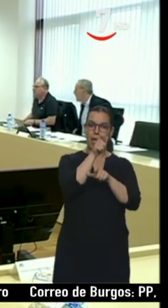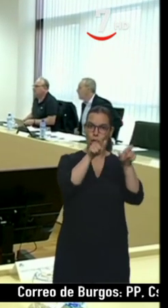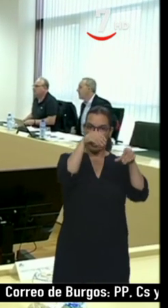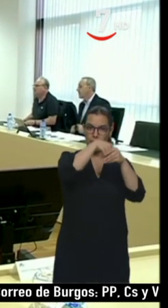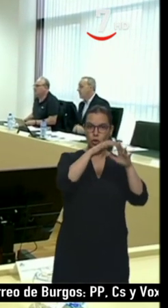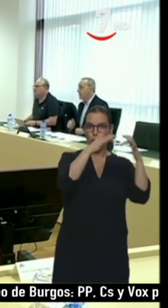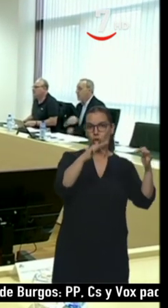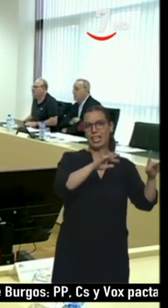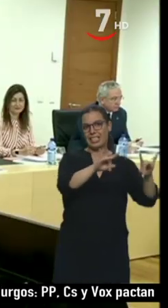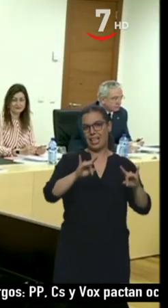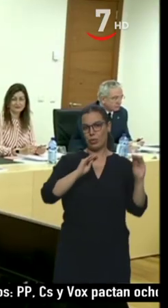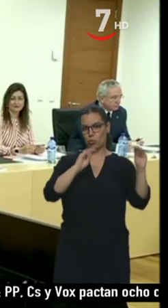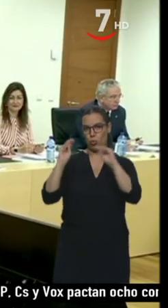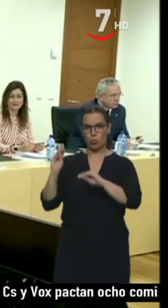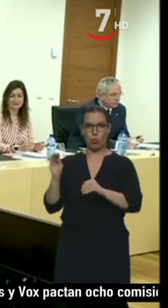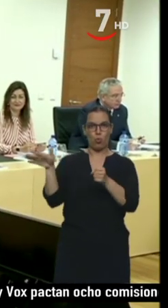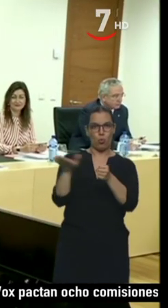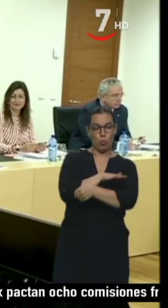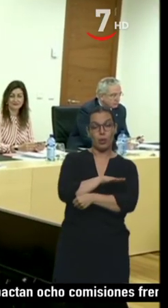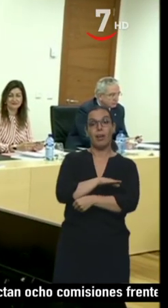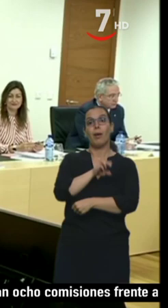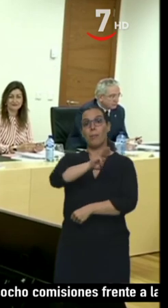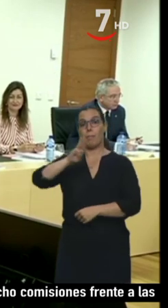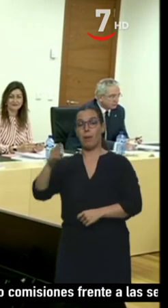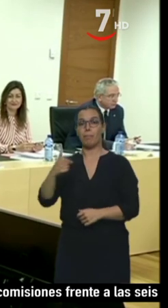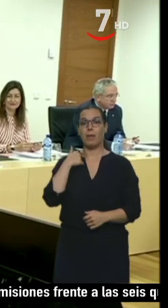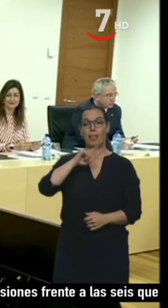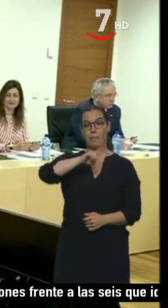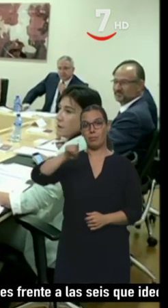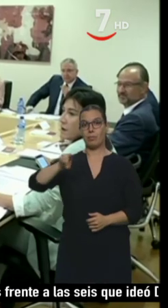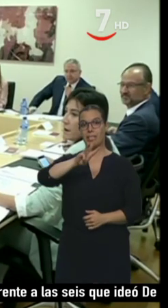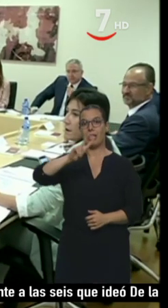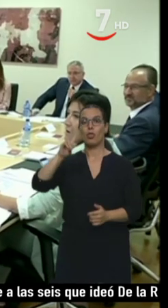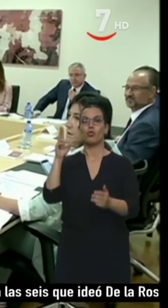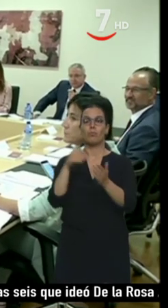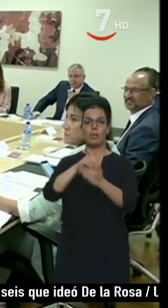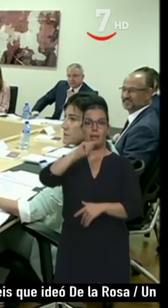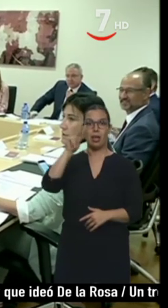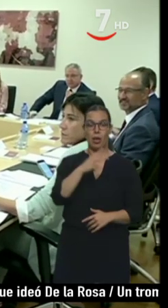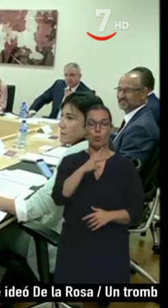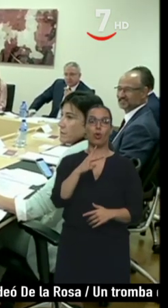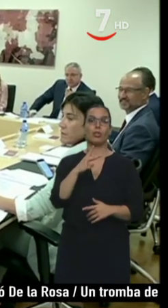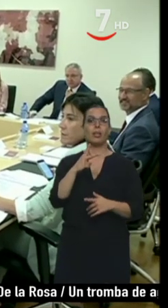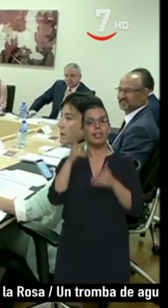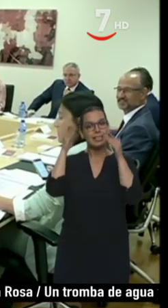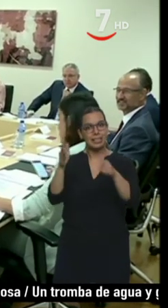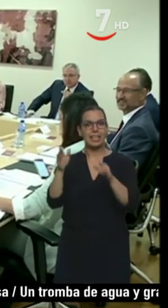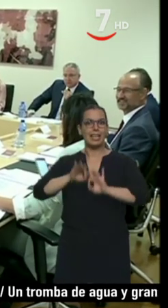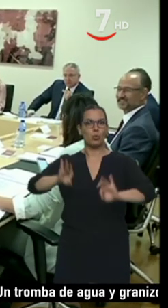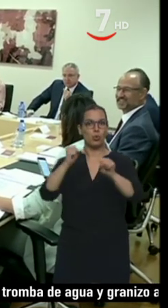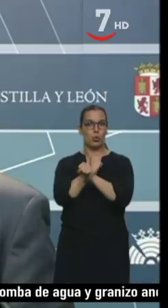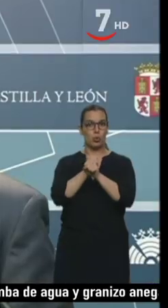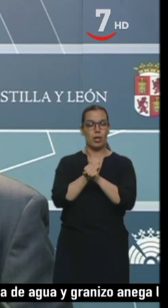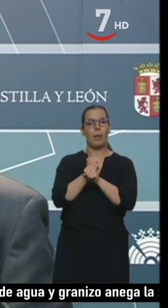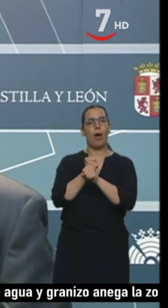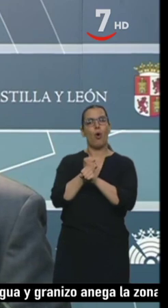sedes regionales. El Partido Popular pierde 32.000 euros al mes. Las dedicaciones exclusivas y las asistencias a pleno y comisión van